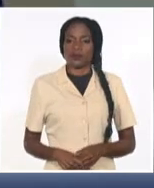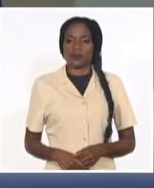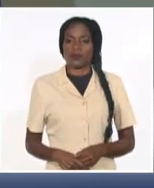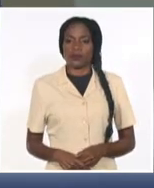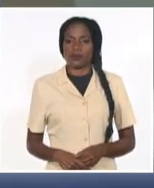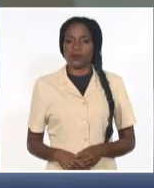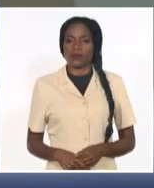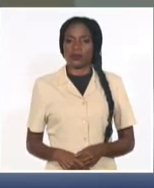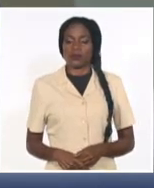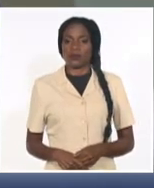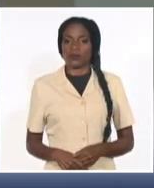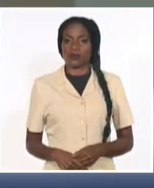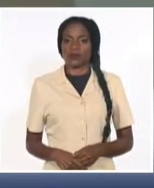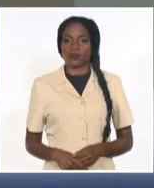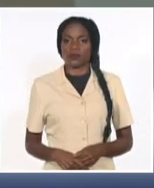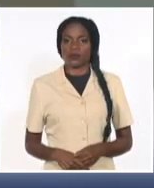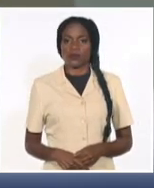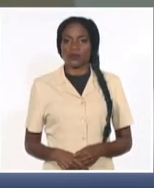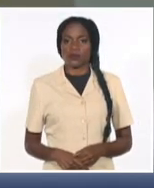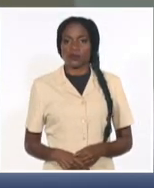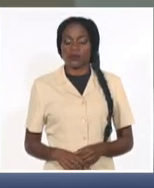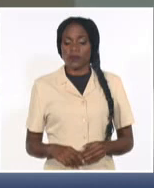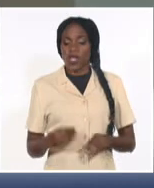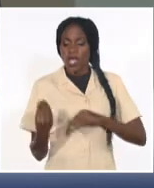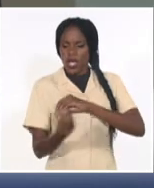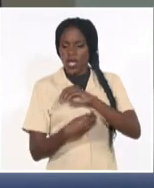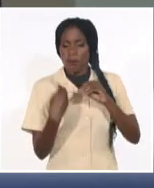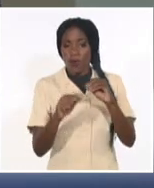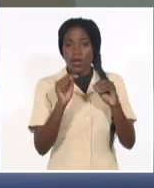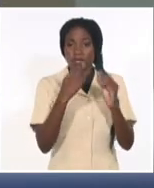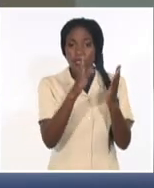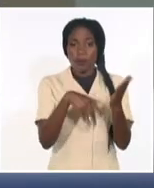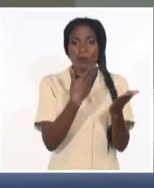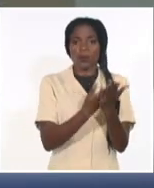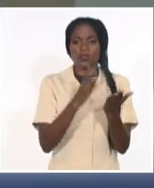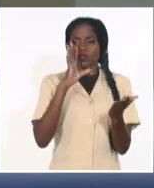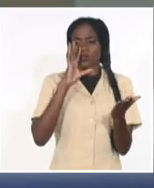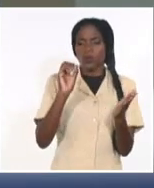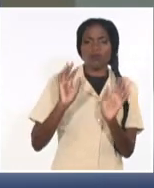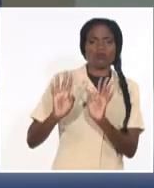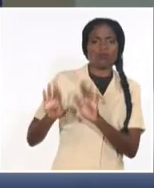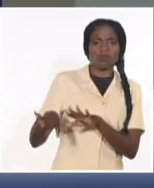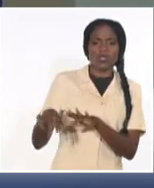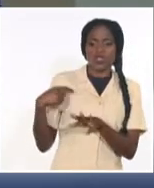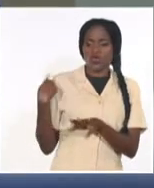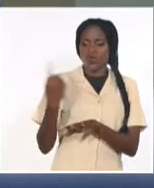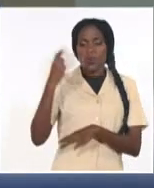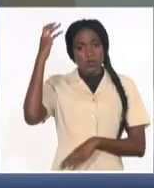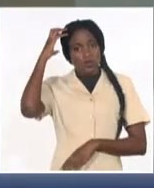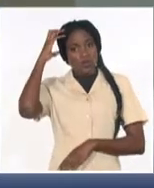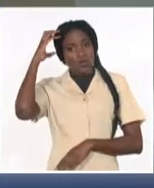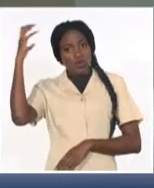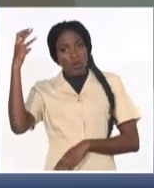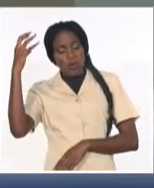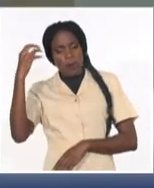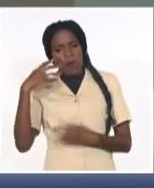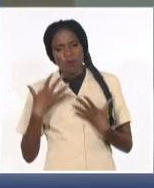en cambio esta propuesta es rechazada, nuestro gobierno se